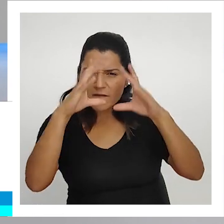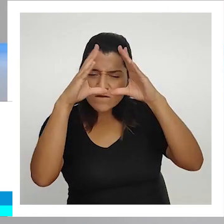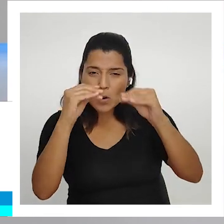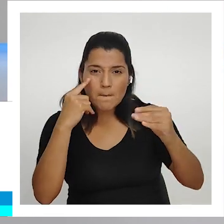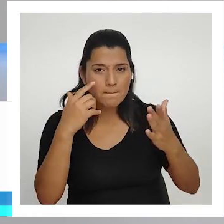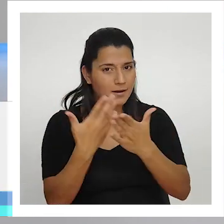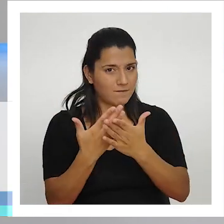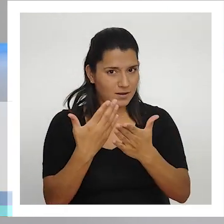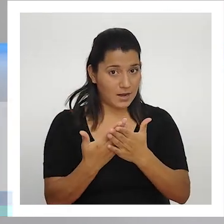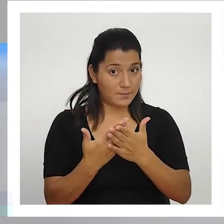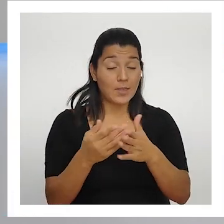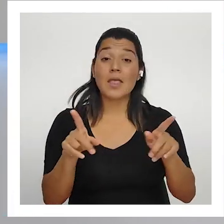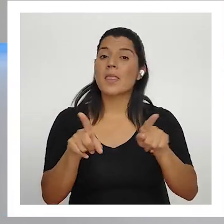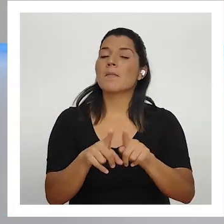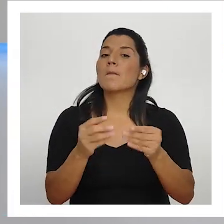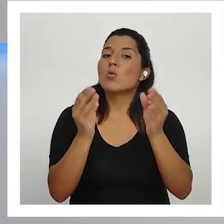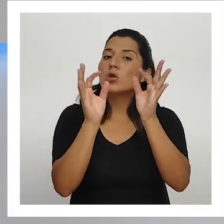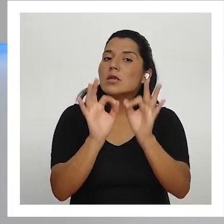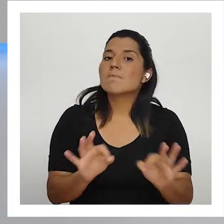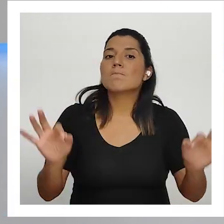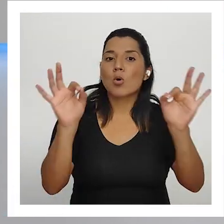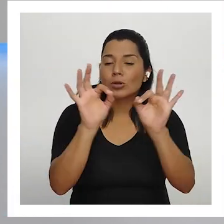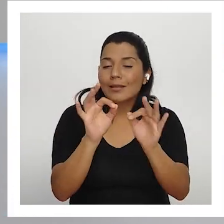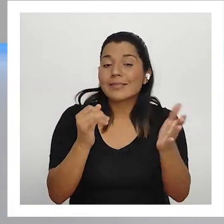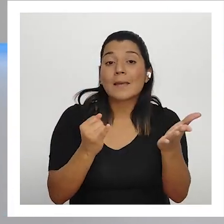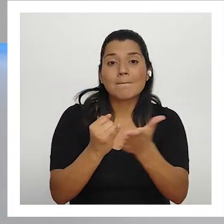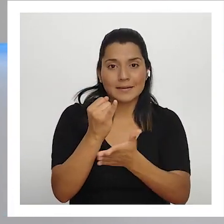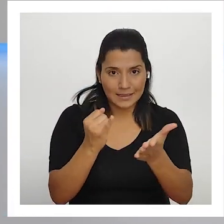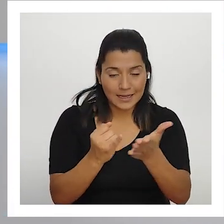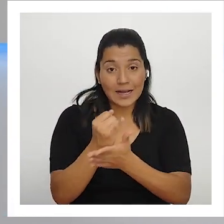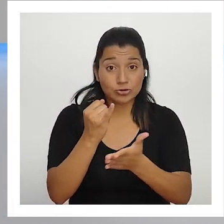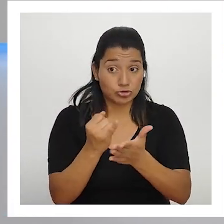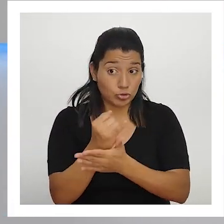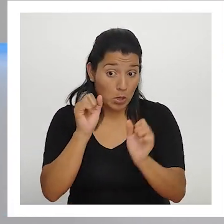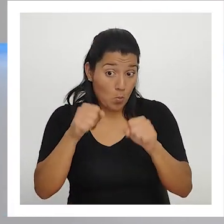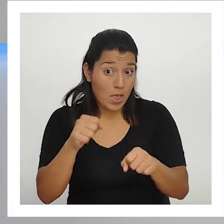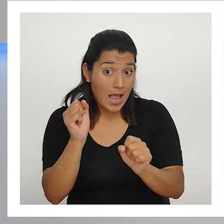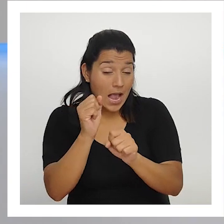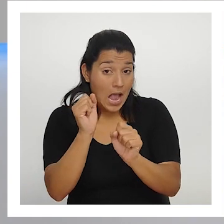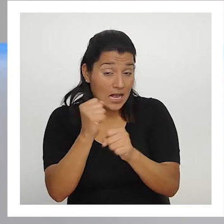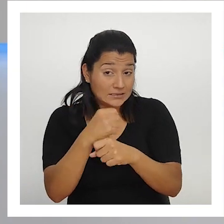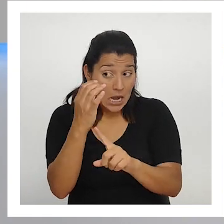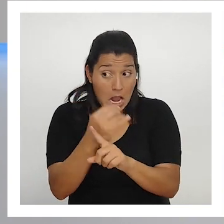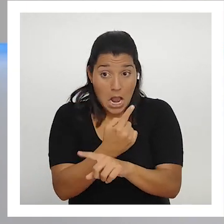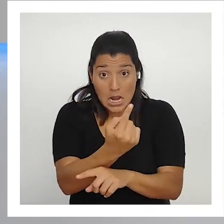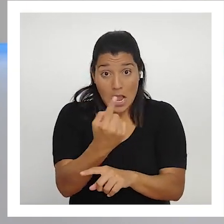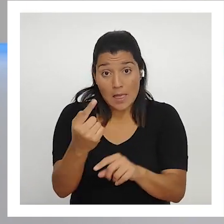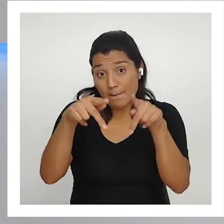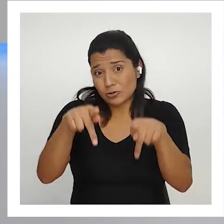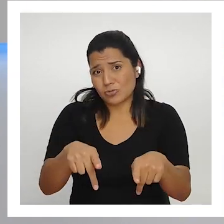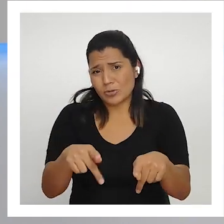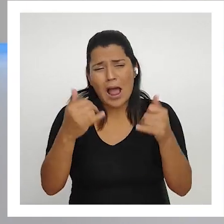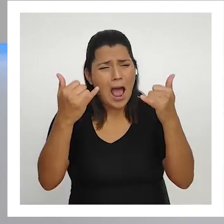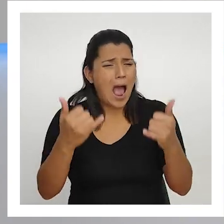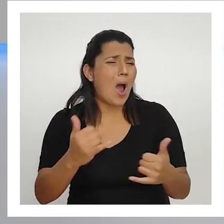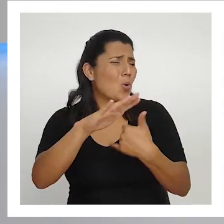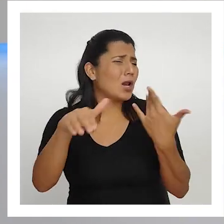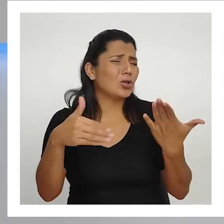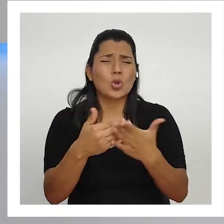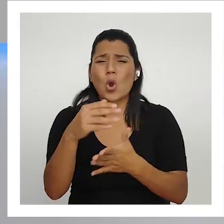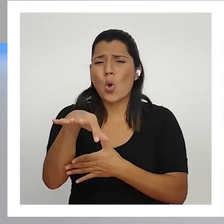están suministrando, y para esto, de hecho, el mensaje, la alerta que se hizo por parte del Ministerio Público, de parte también de la